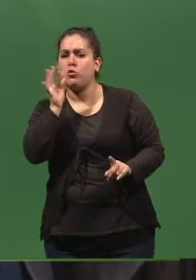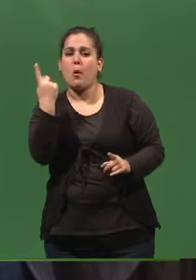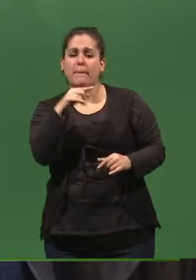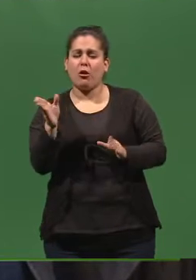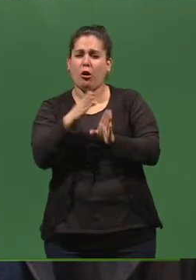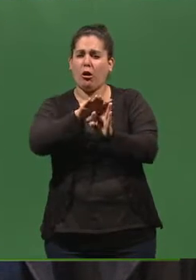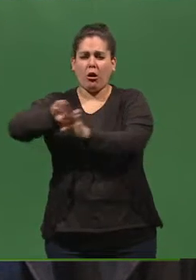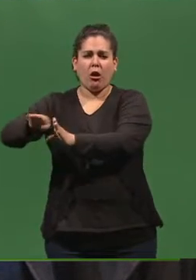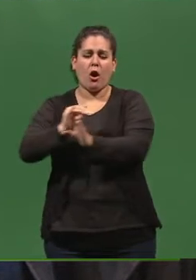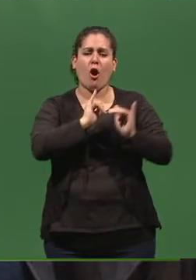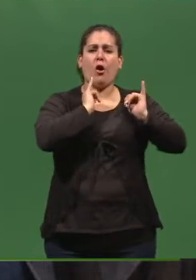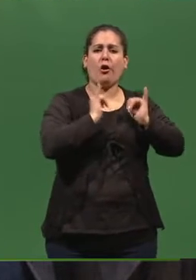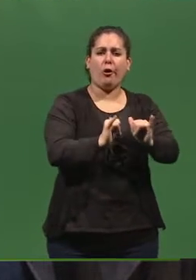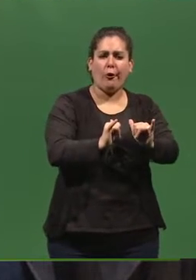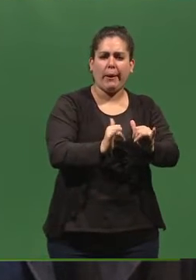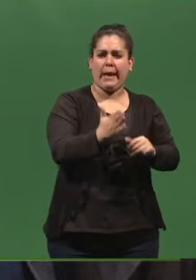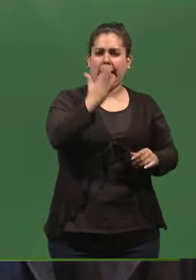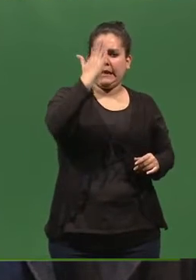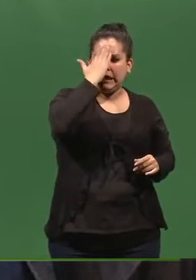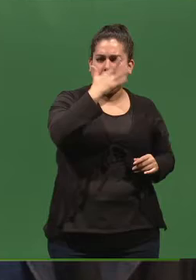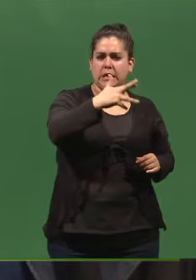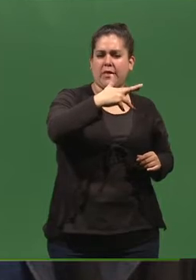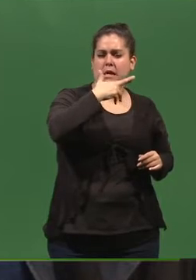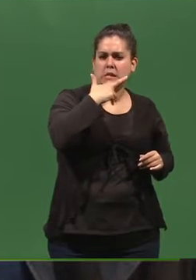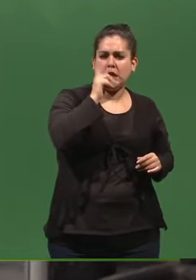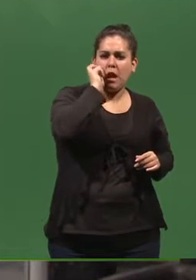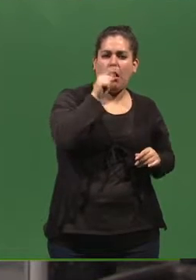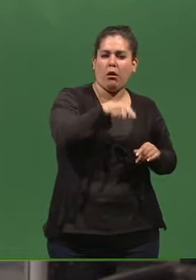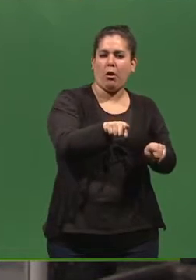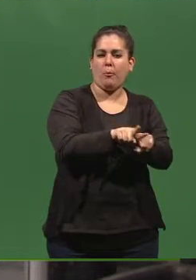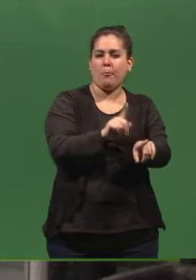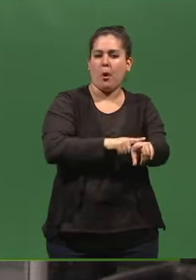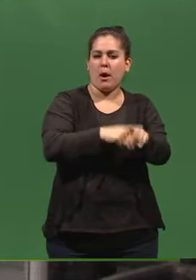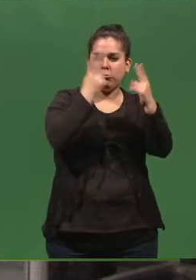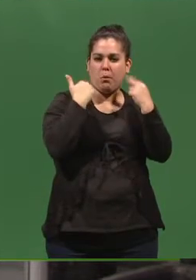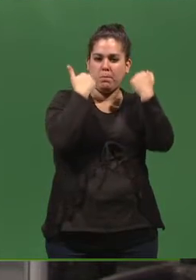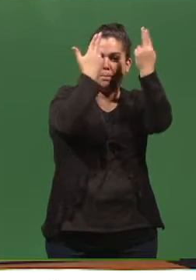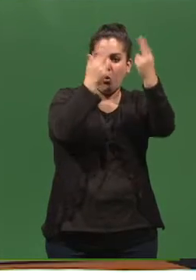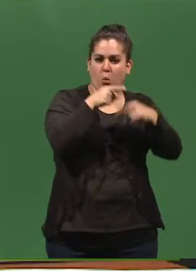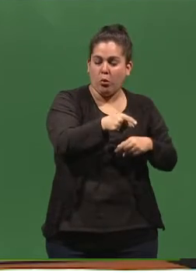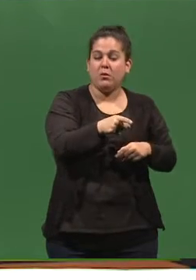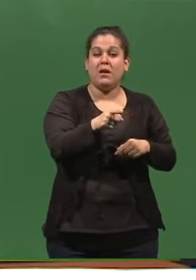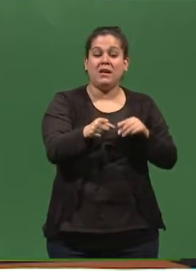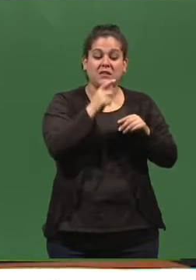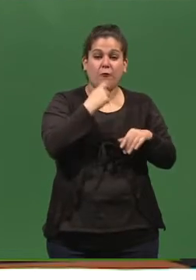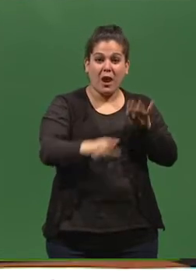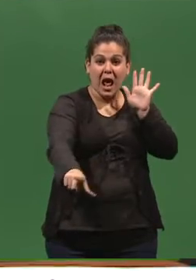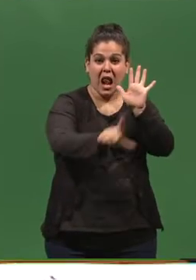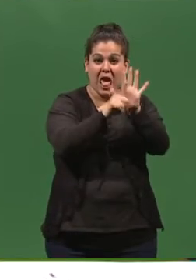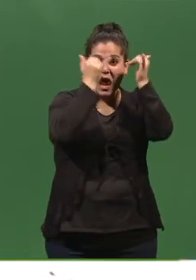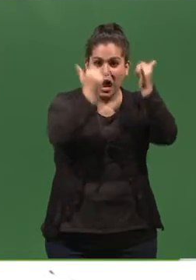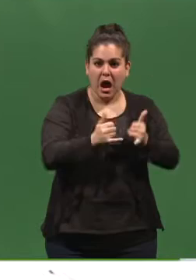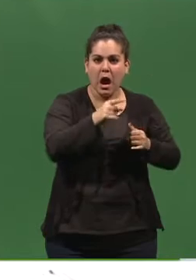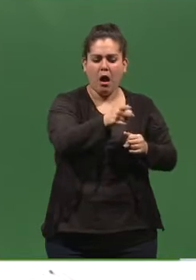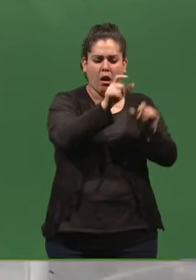joven, esa edad que son los jóvenes de 15, 17, que están en una edad de rebeldía absoluta. La legalización no